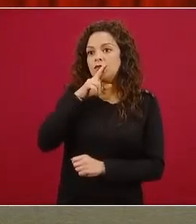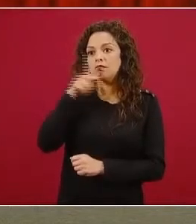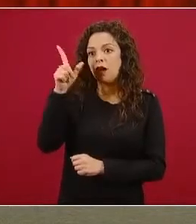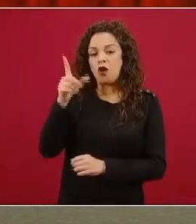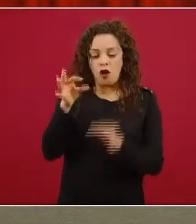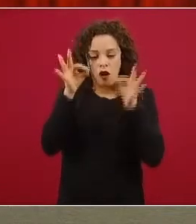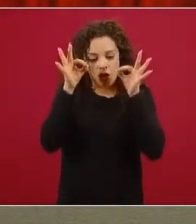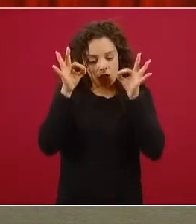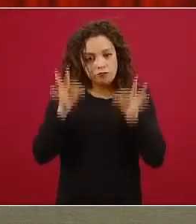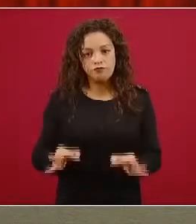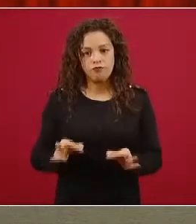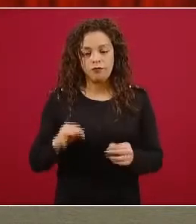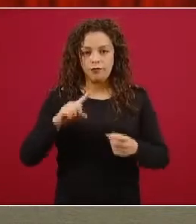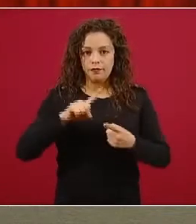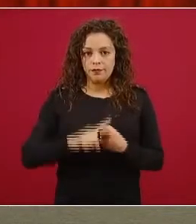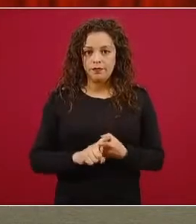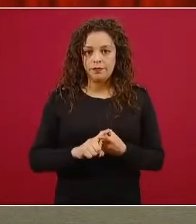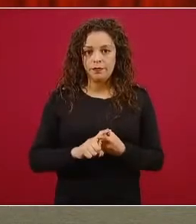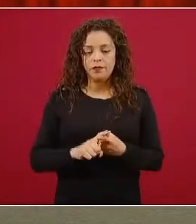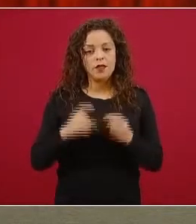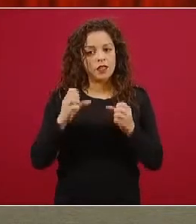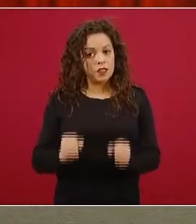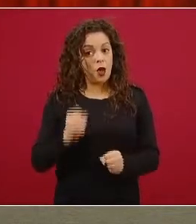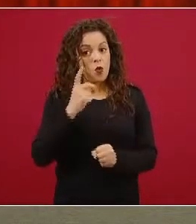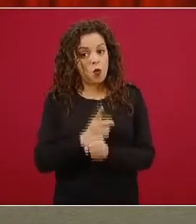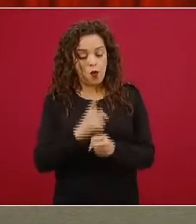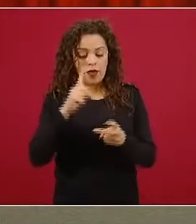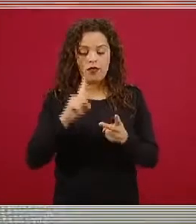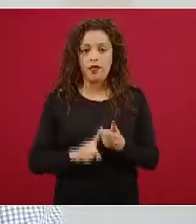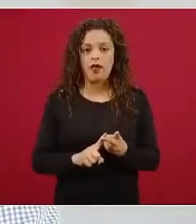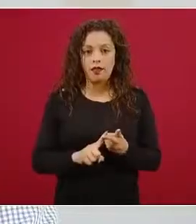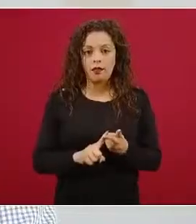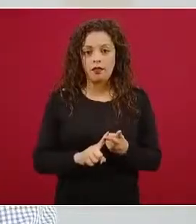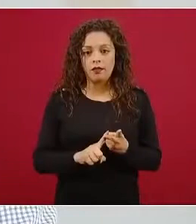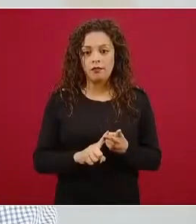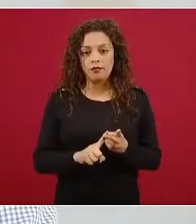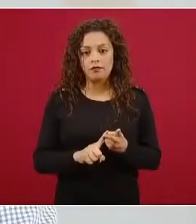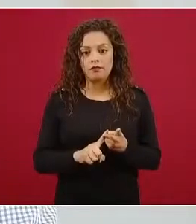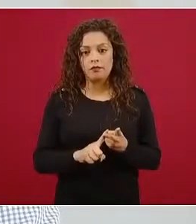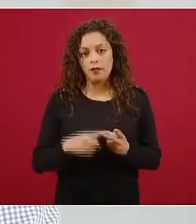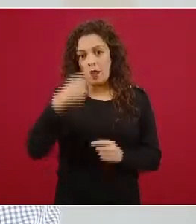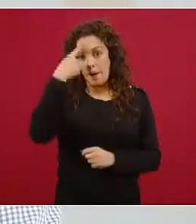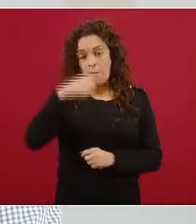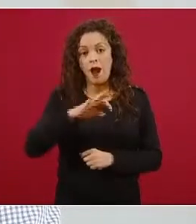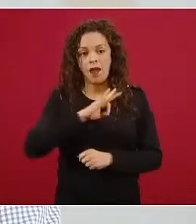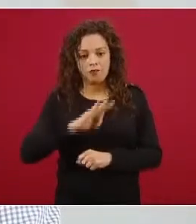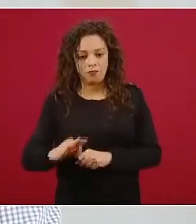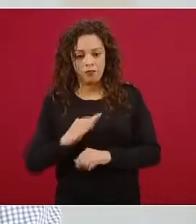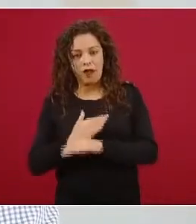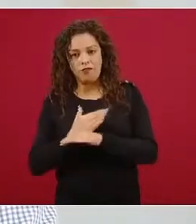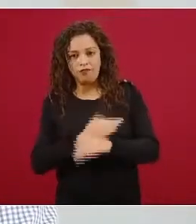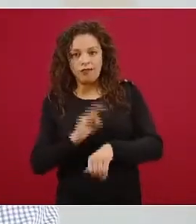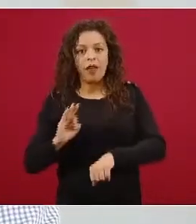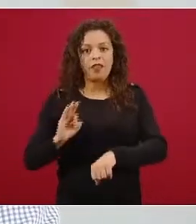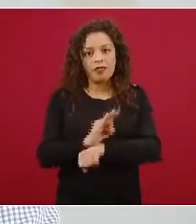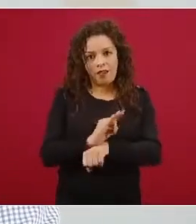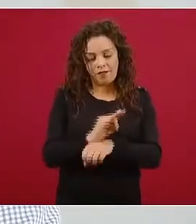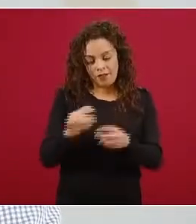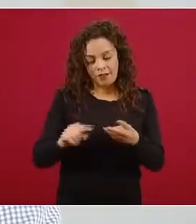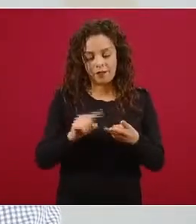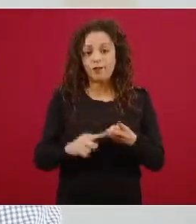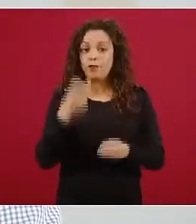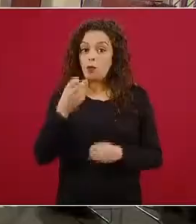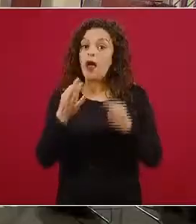la eficacia, en la seguridad, en la respuesta correspondiente y por eso la importancia siempre de llevar a